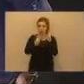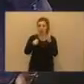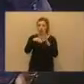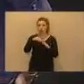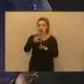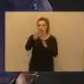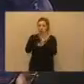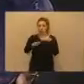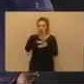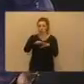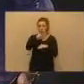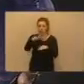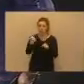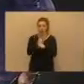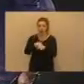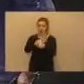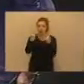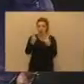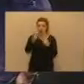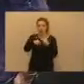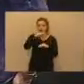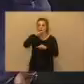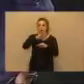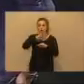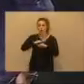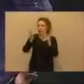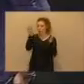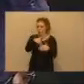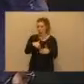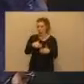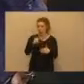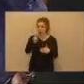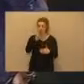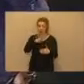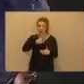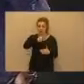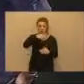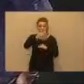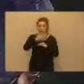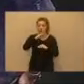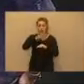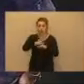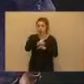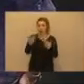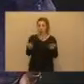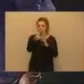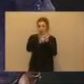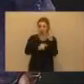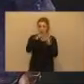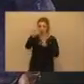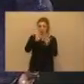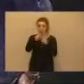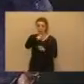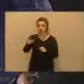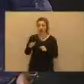del Empleado Público. Hay un incumplimiento, desde nuestra óptica, hay un incumplimiento de todos estos principios en la selección de personal de